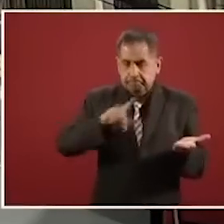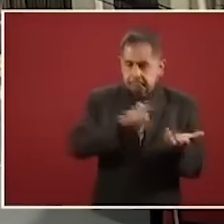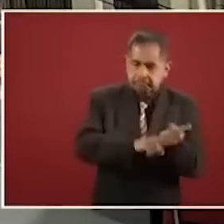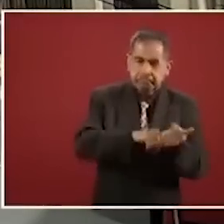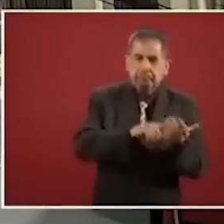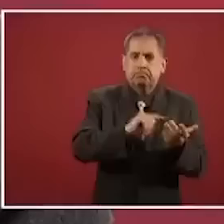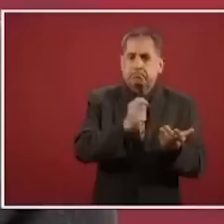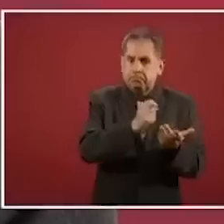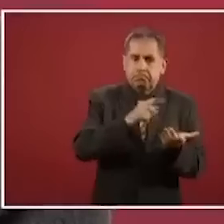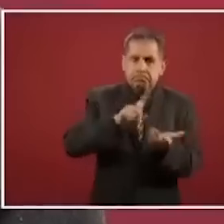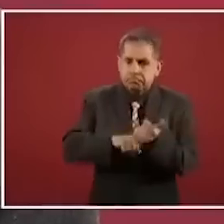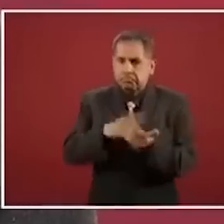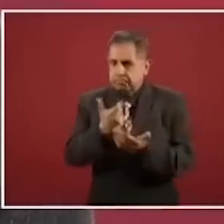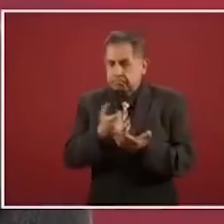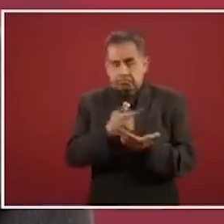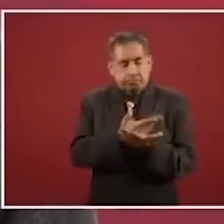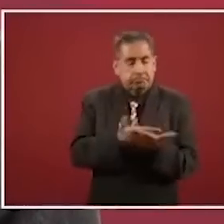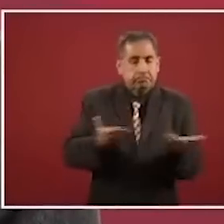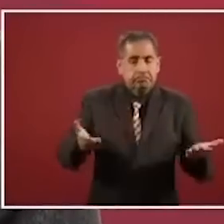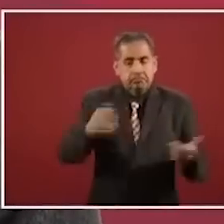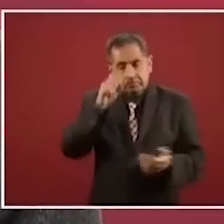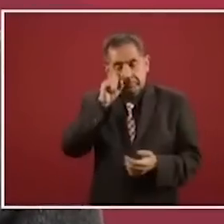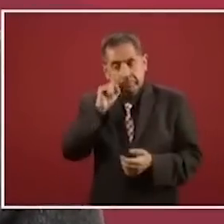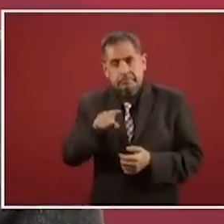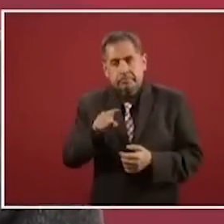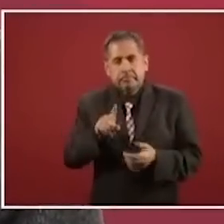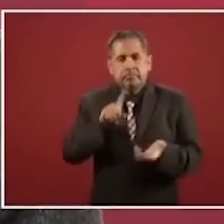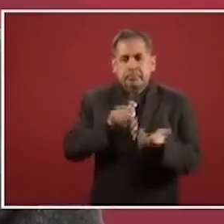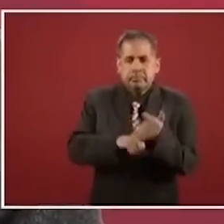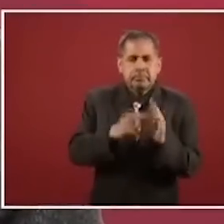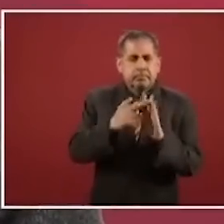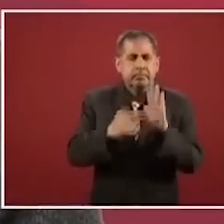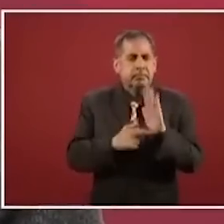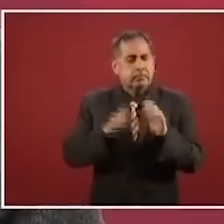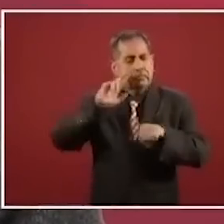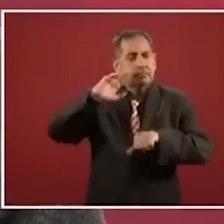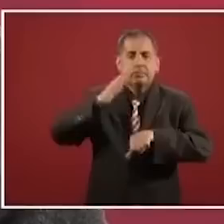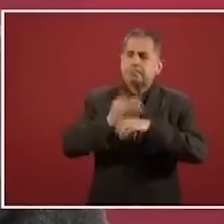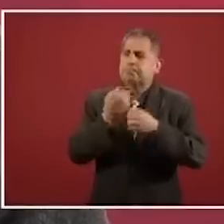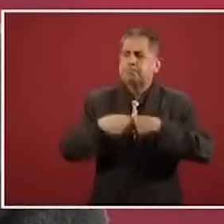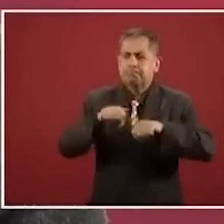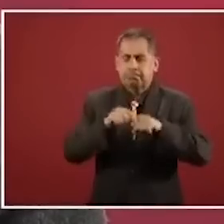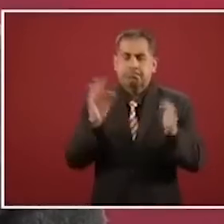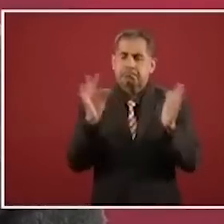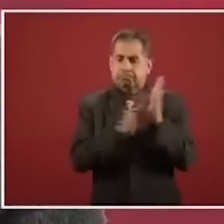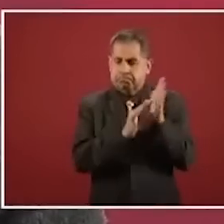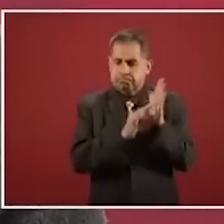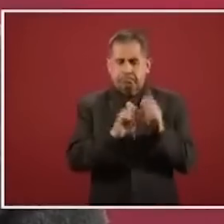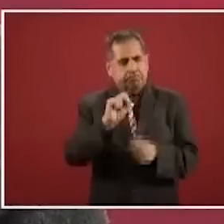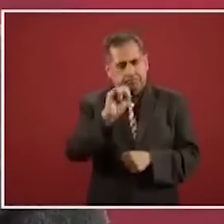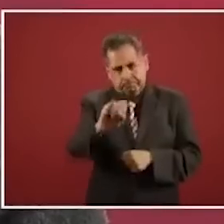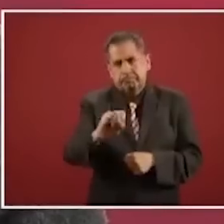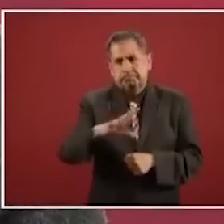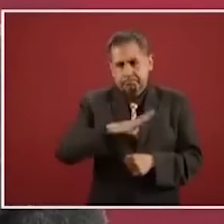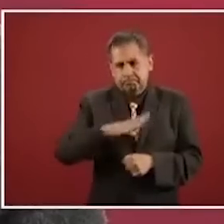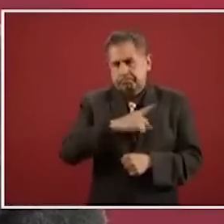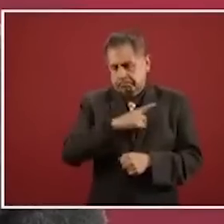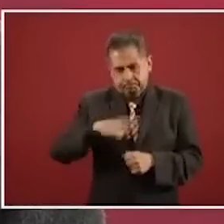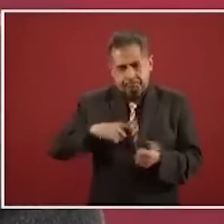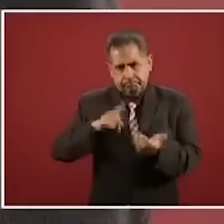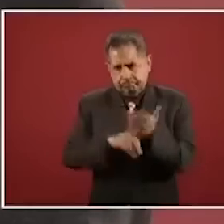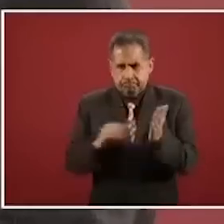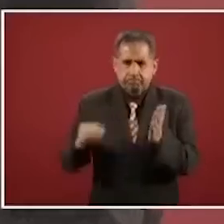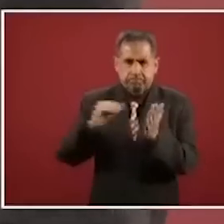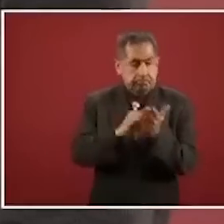los montos que van a ser este tipo de… y también hay un rubro de, en términos de responsabilidad social. Sí tienen que tener ese tipo de características